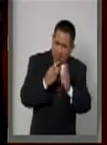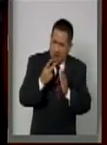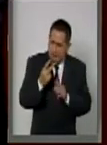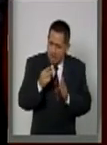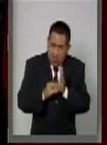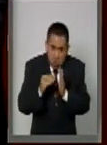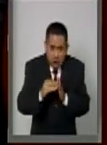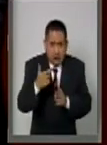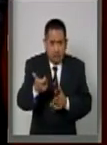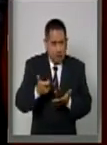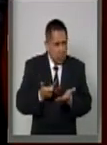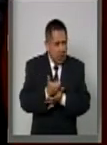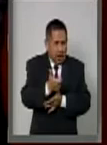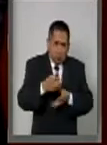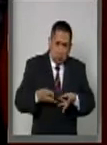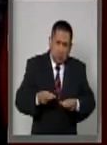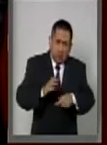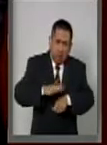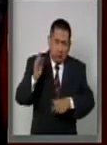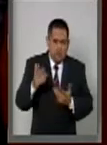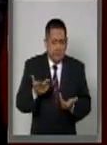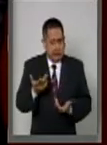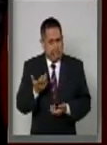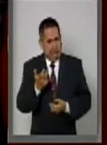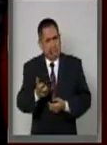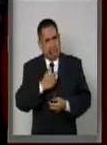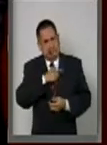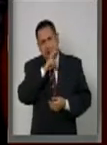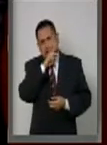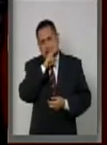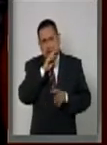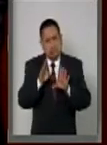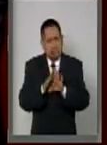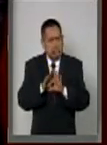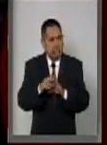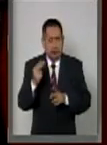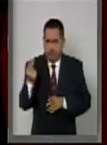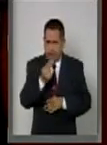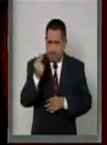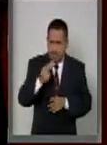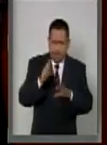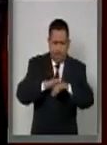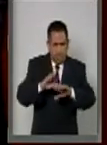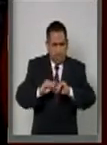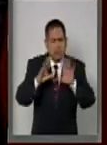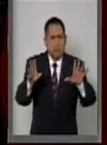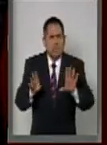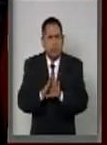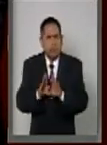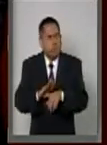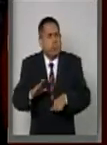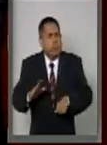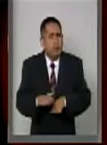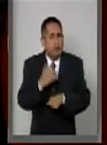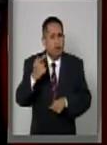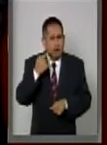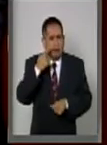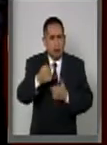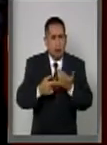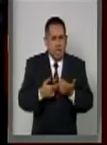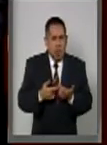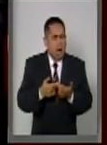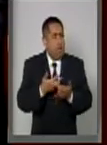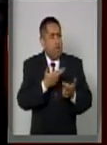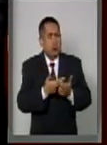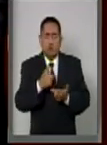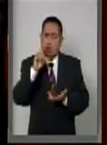379,942,000 millones de pesos. Esto preocupa y se requiere una aclaración, pues porque vamos haciendo el presupuesto